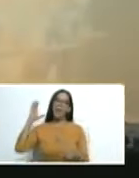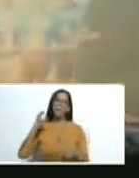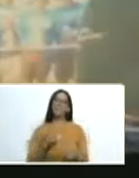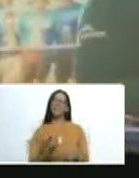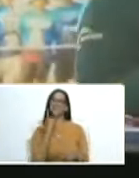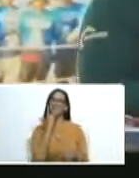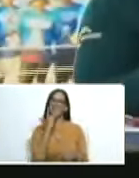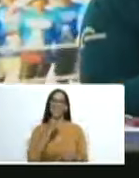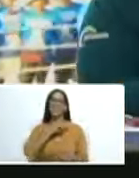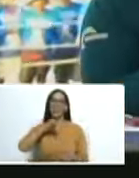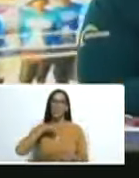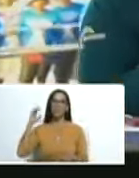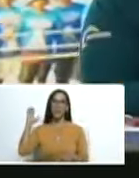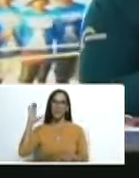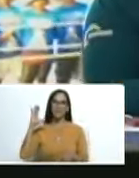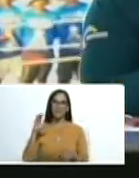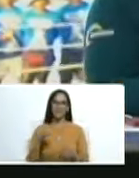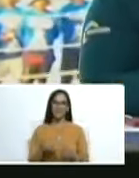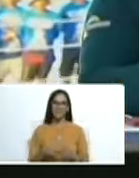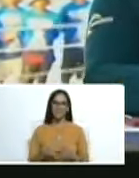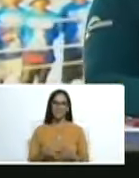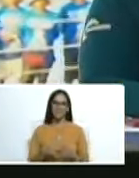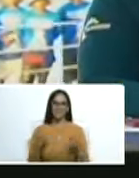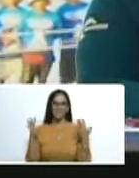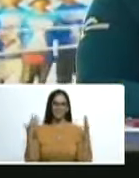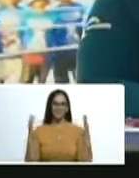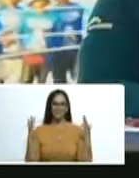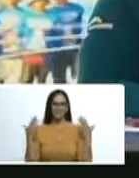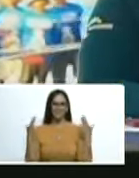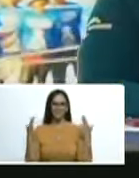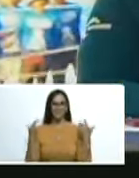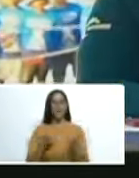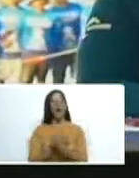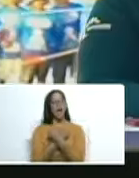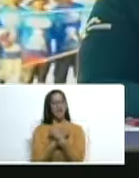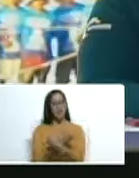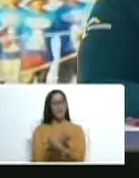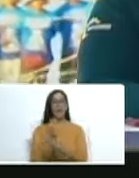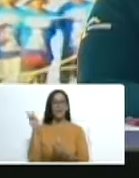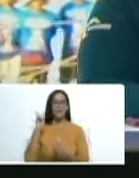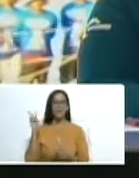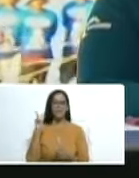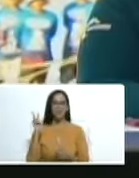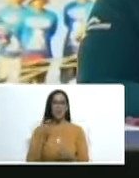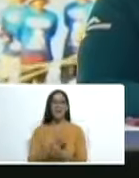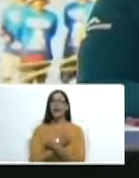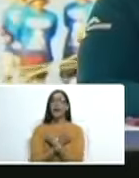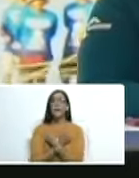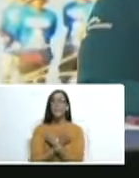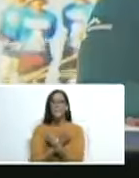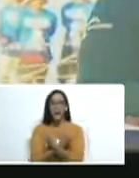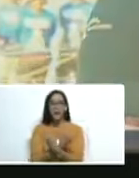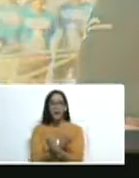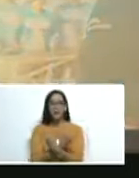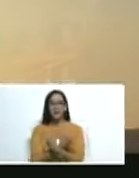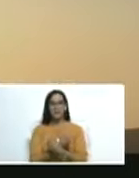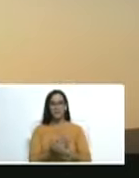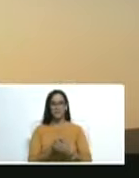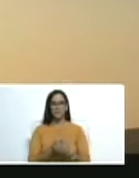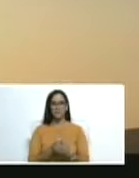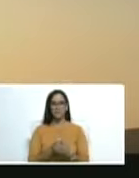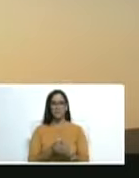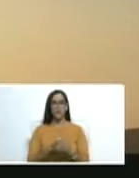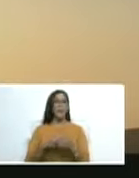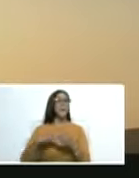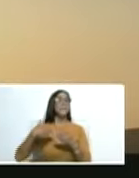valiente es nuestra patria. Hay que amar a Venezuela, amarla, más